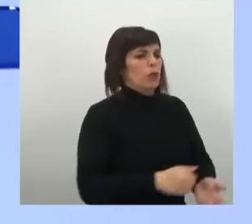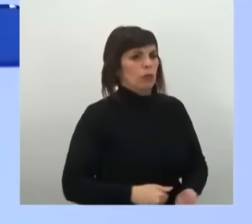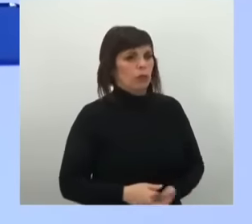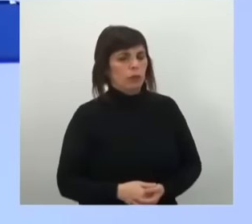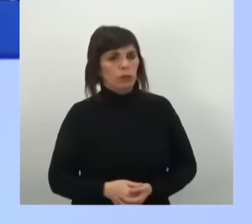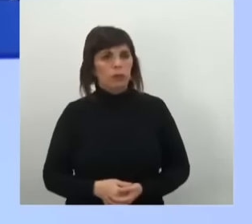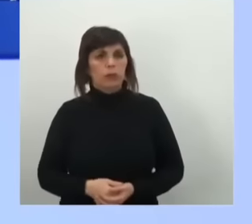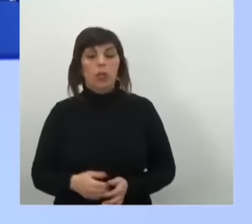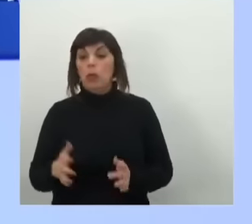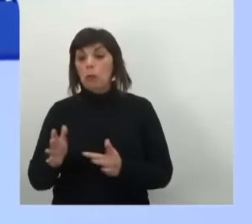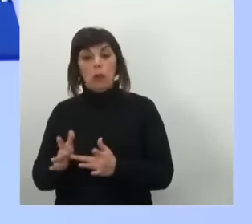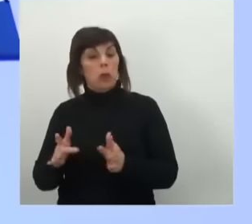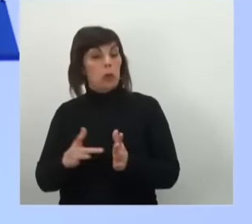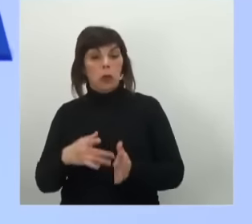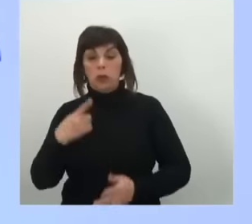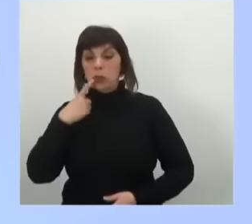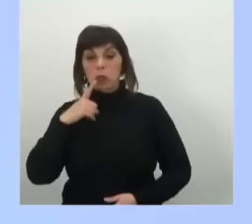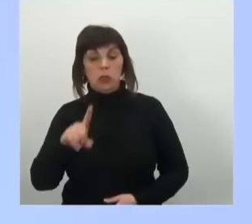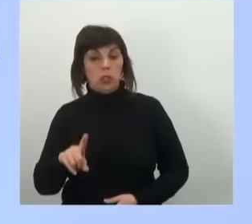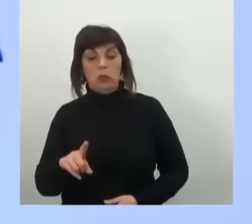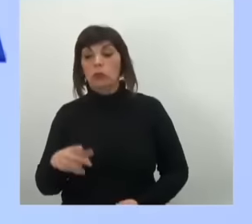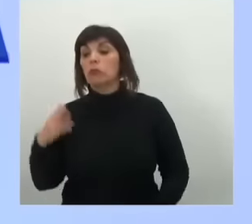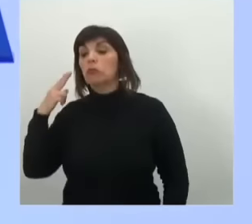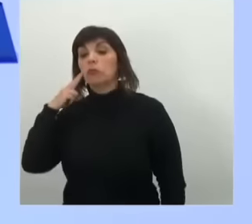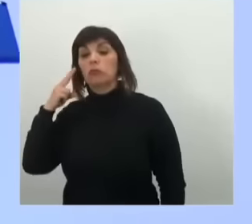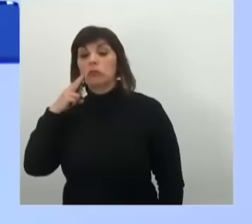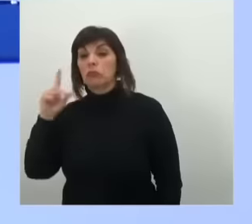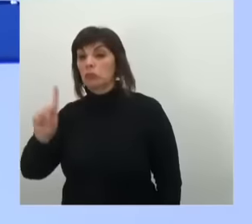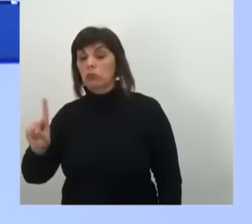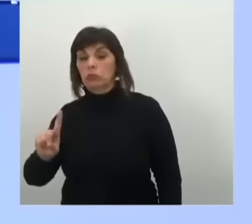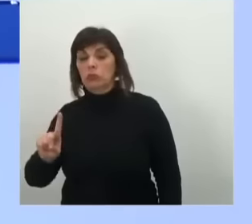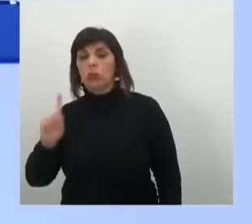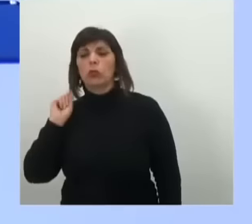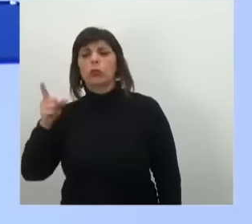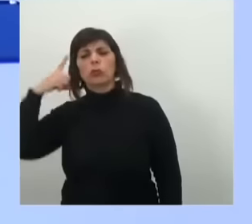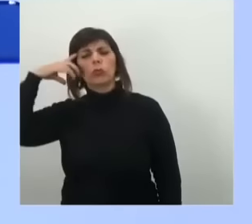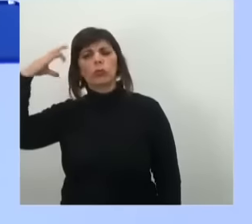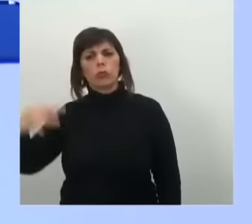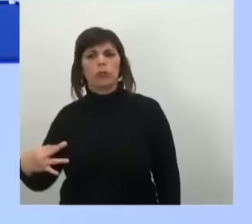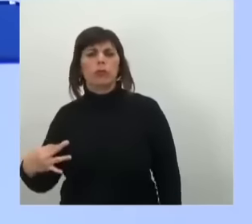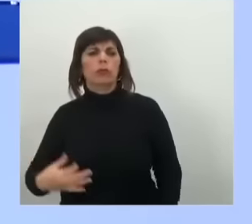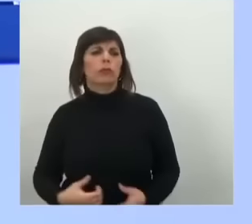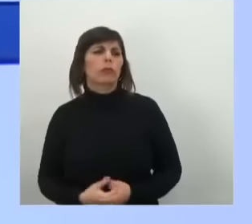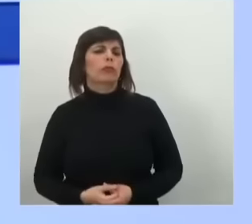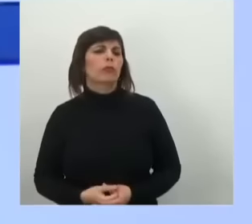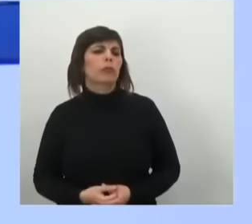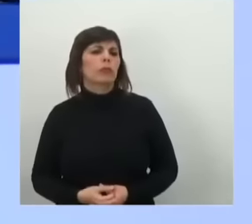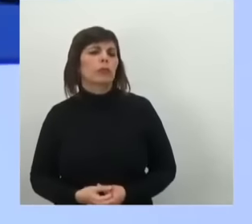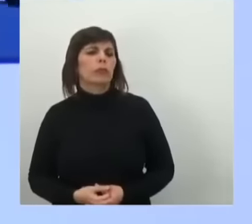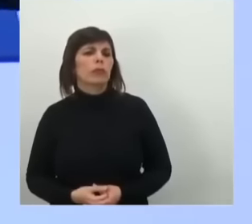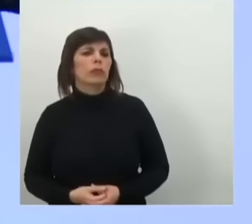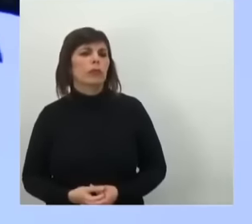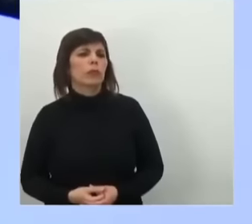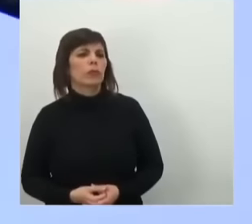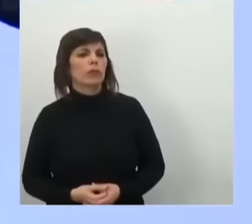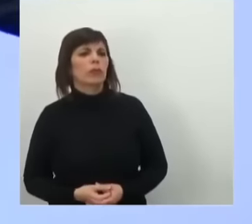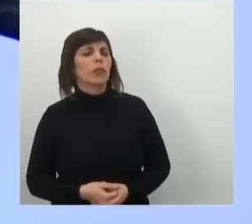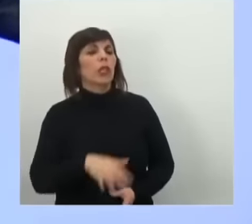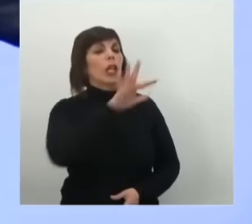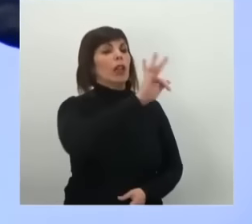primero le dijo no temas solo cree querés saber una cosa lo contrario